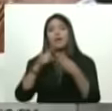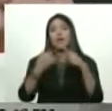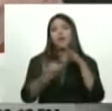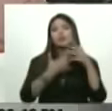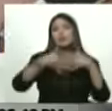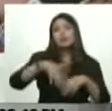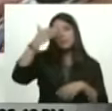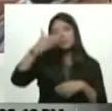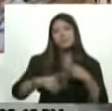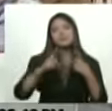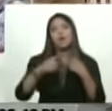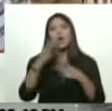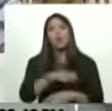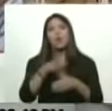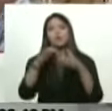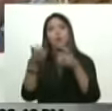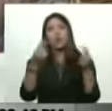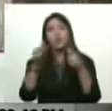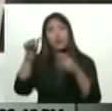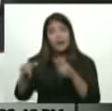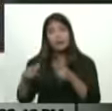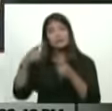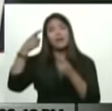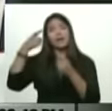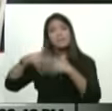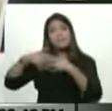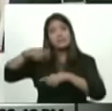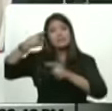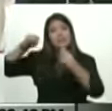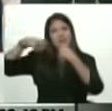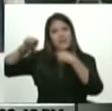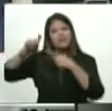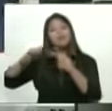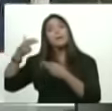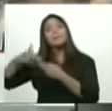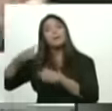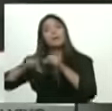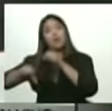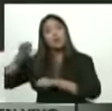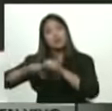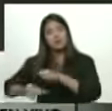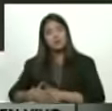consejo económico, esta mesa de exportación también de petroquímicas.